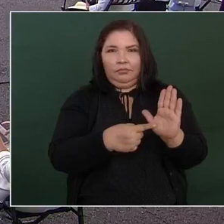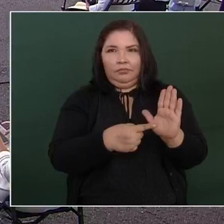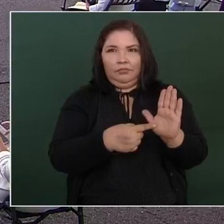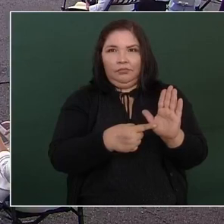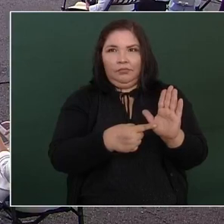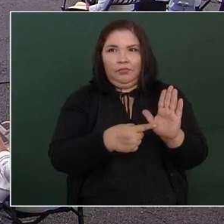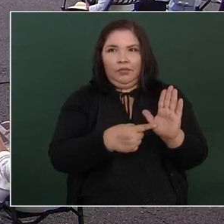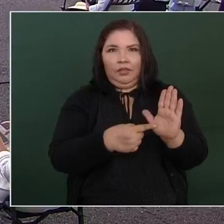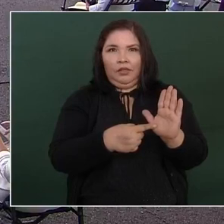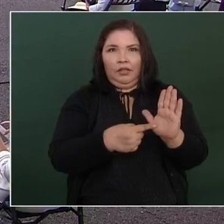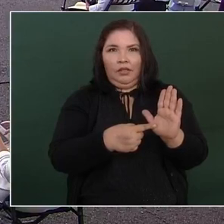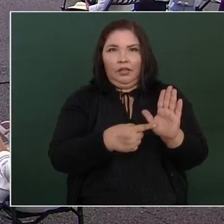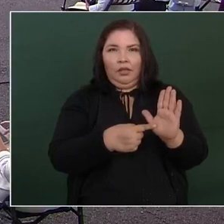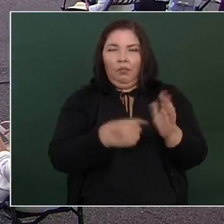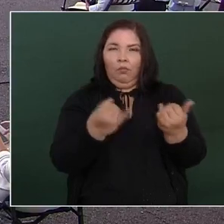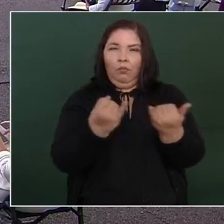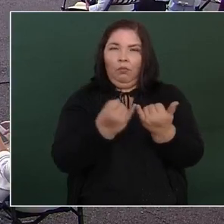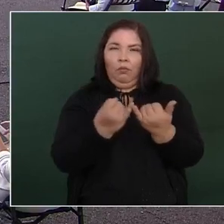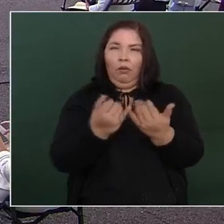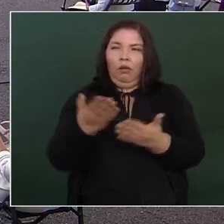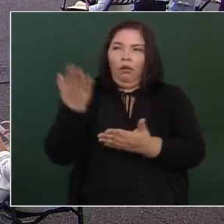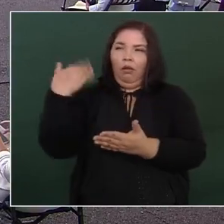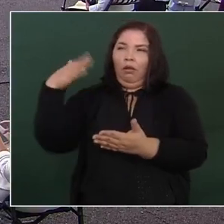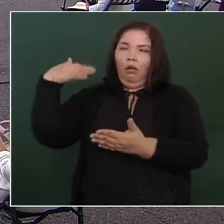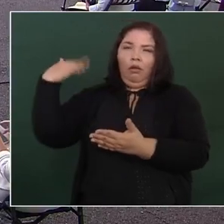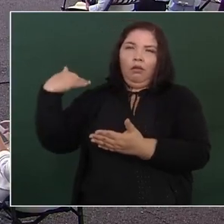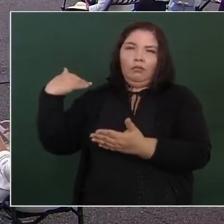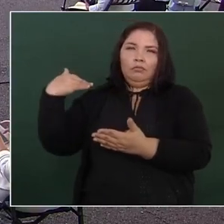de que ya no es el tiempo de antes,